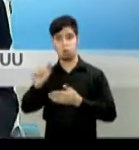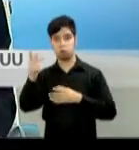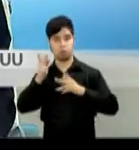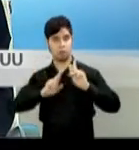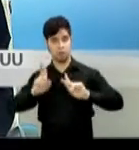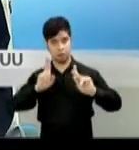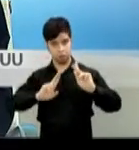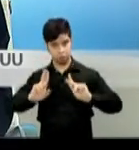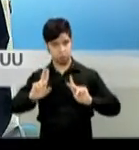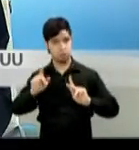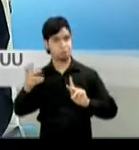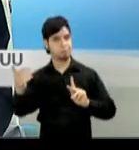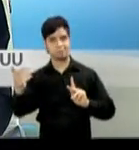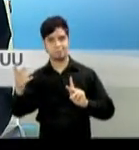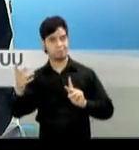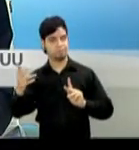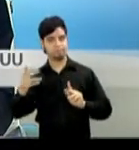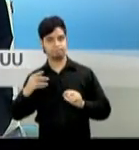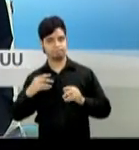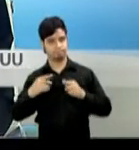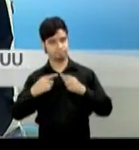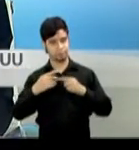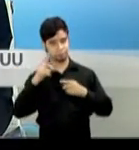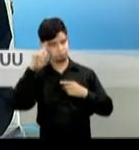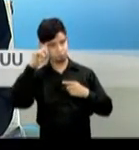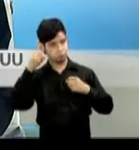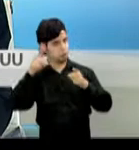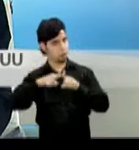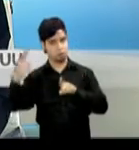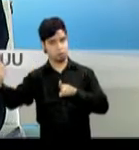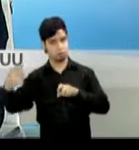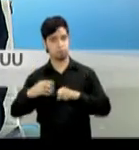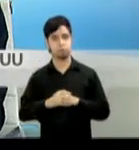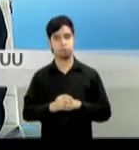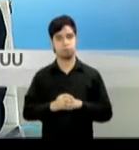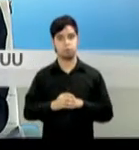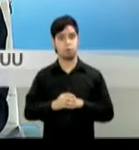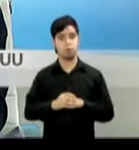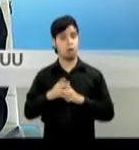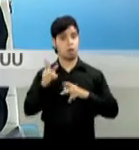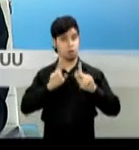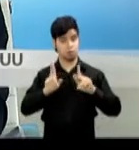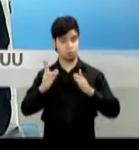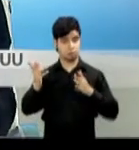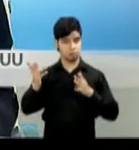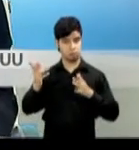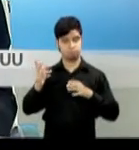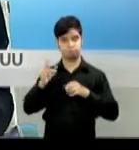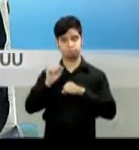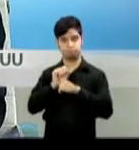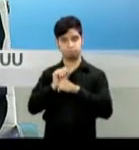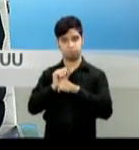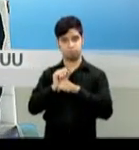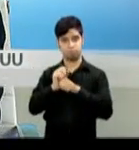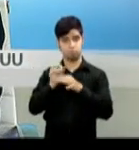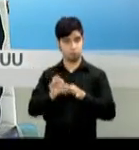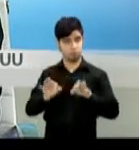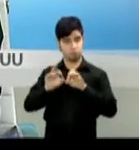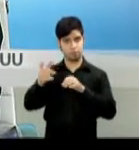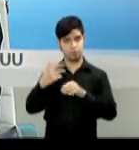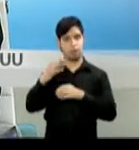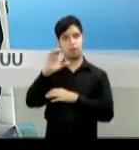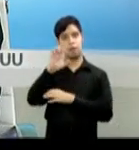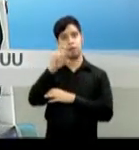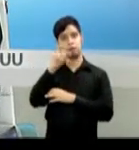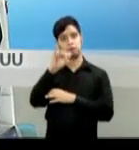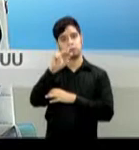oponen políticamente, los líderes que responden directamente a la comunidad del exilio cubano que está en contra de que se levante ese embargo, pues van a